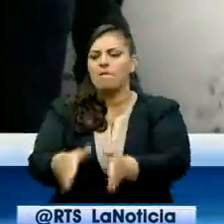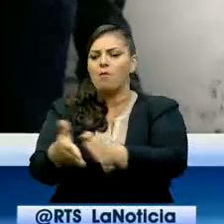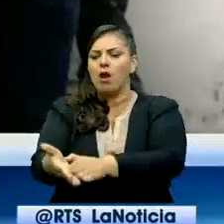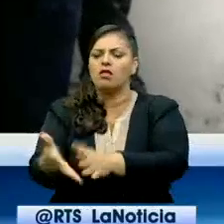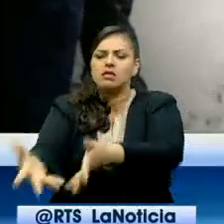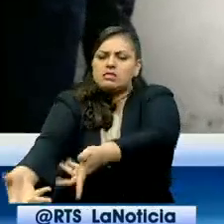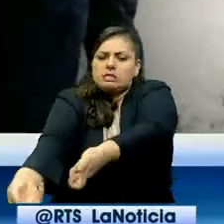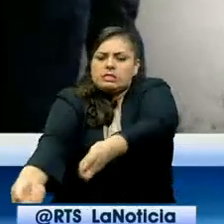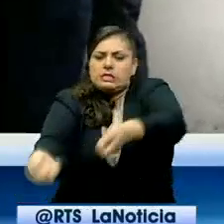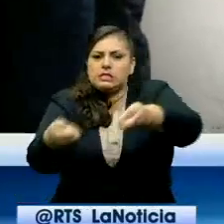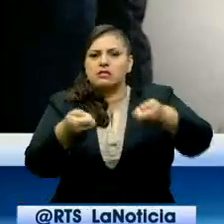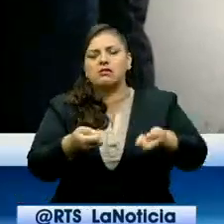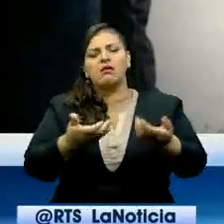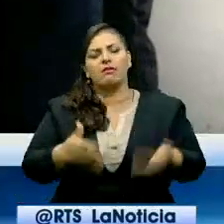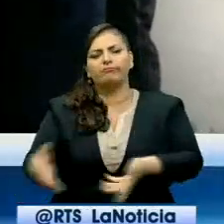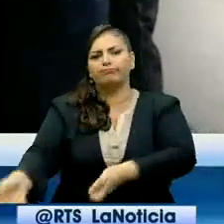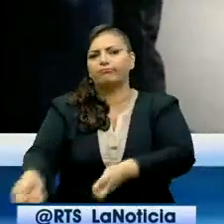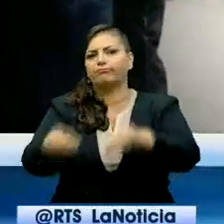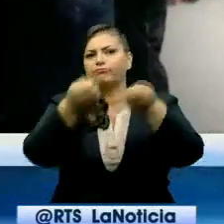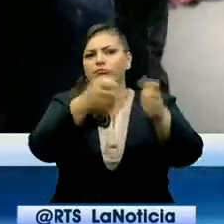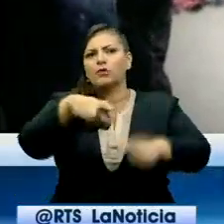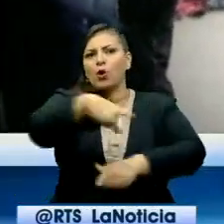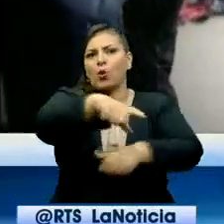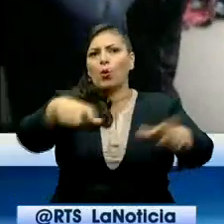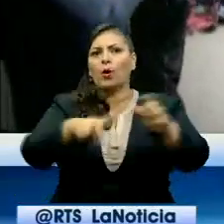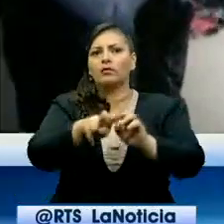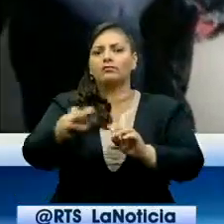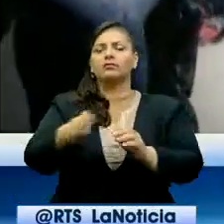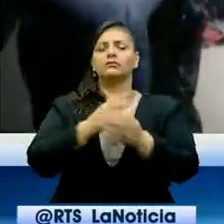Centro de Ciencias Forenses para las respectivas